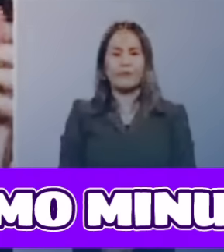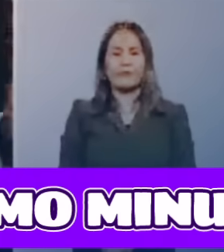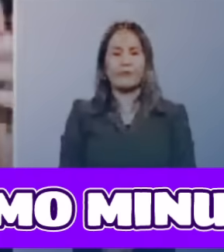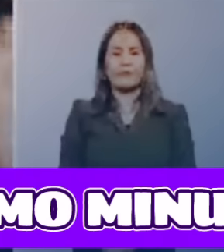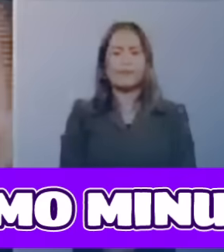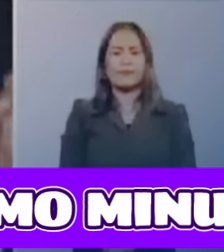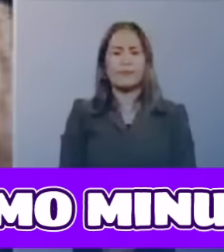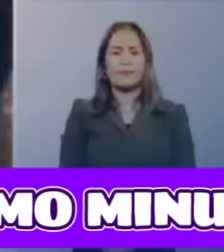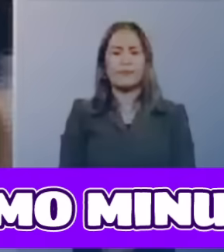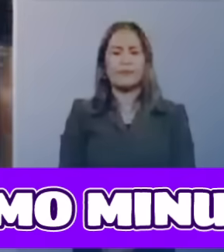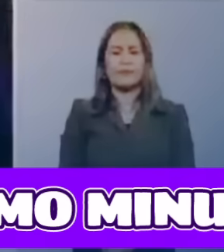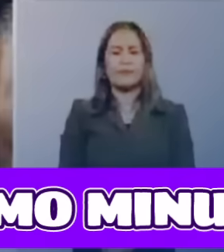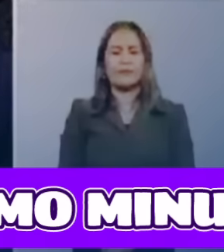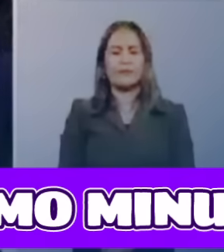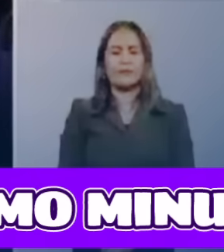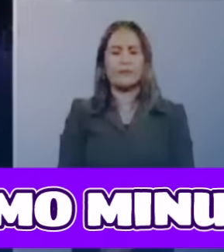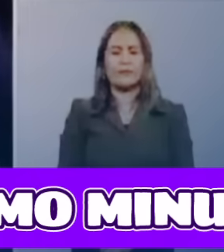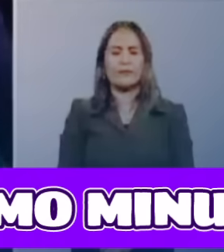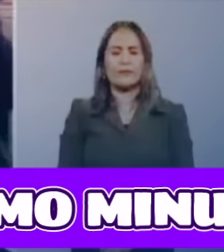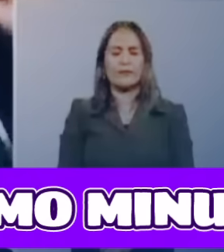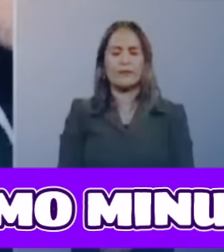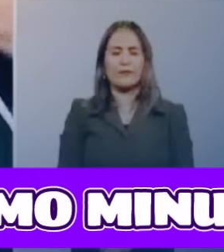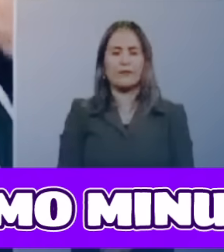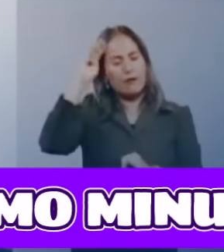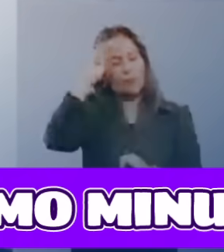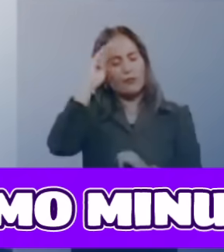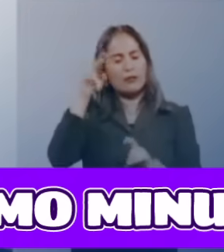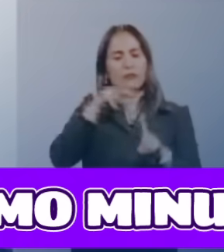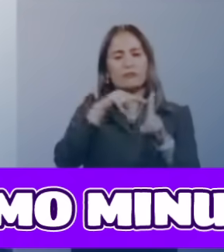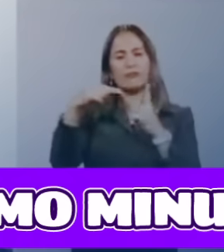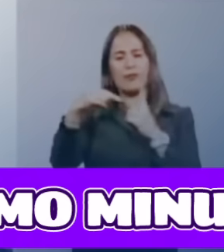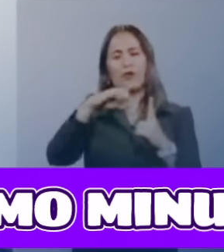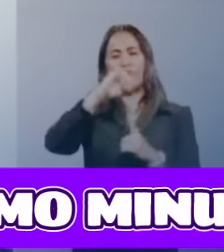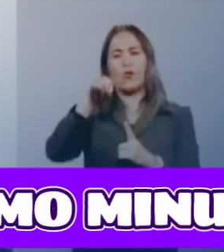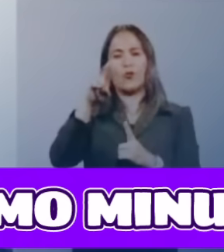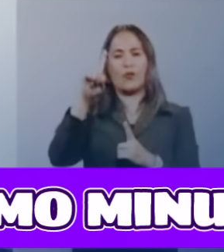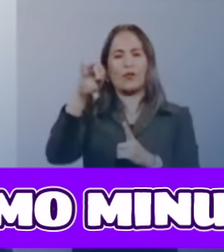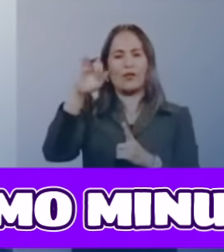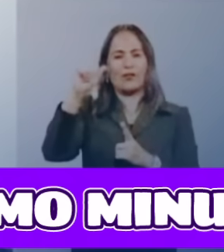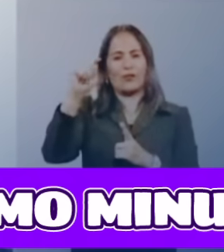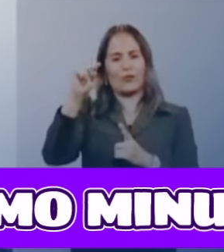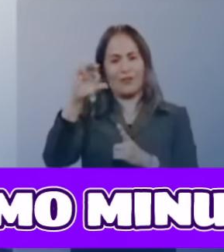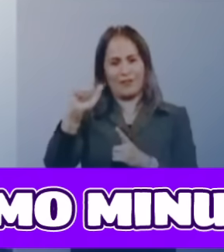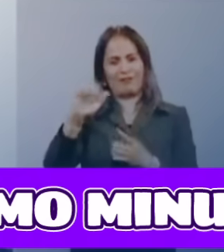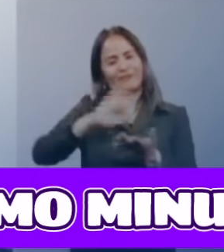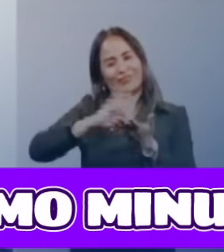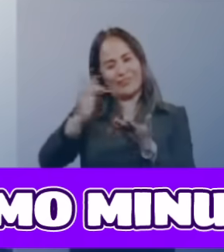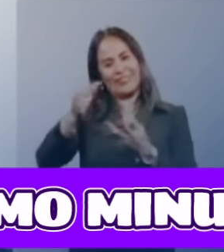Gracias por su asistencia.